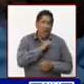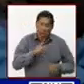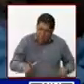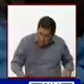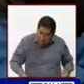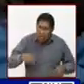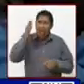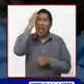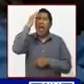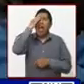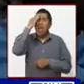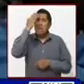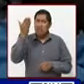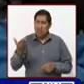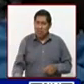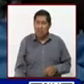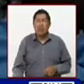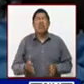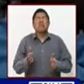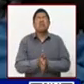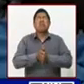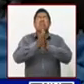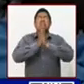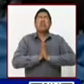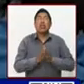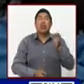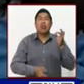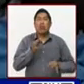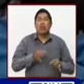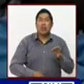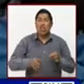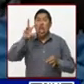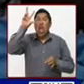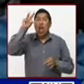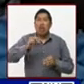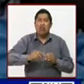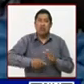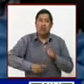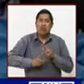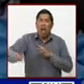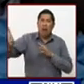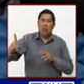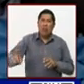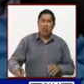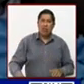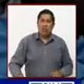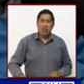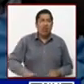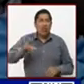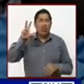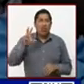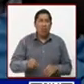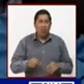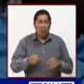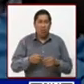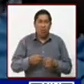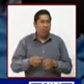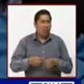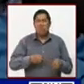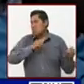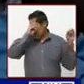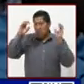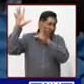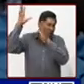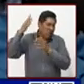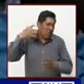todo eso. Yo pido justicia, que no le dejen ir, que no le dejen, que no le suelten, que se pudre en